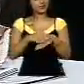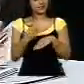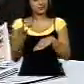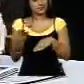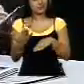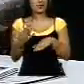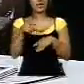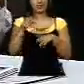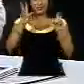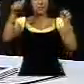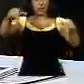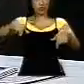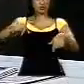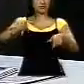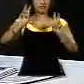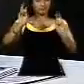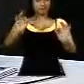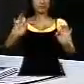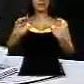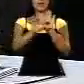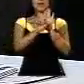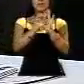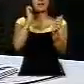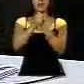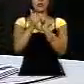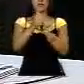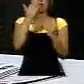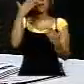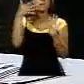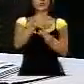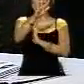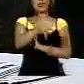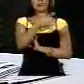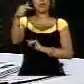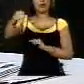de eso vamos a hablar. Vamos a ver la agenda, camarada.